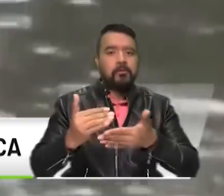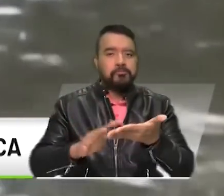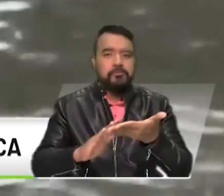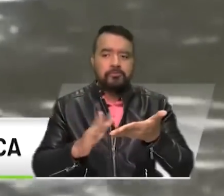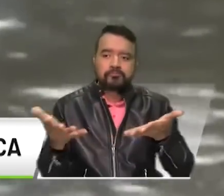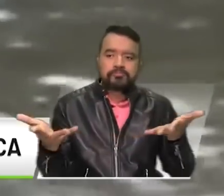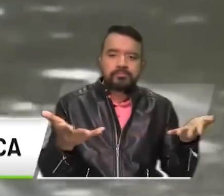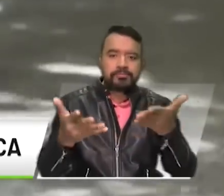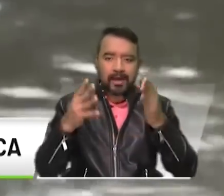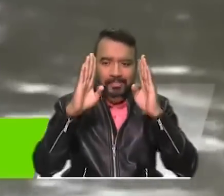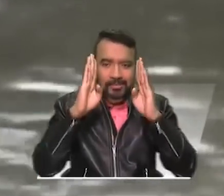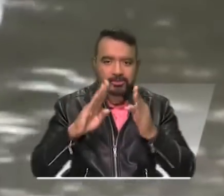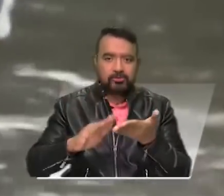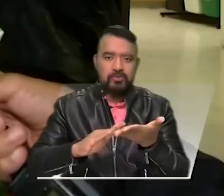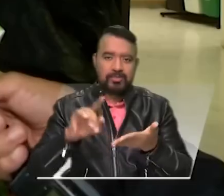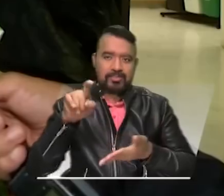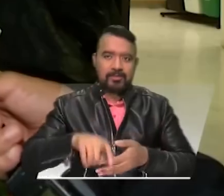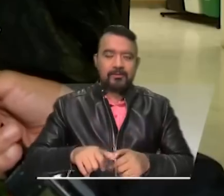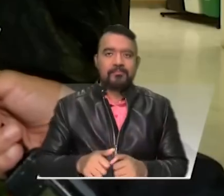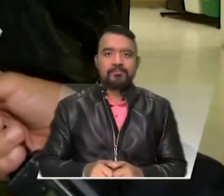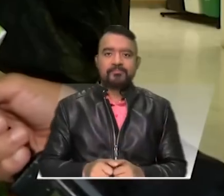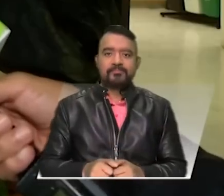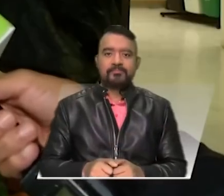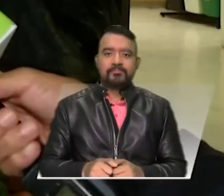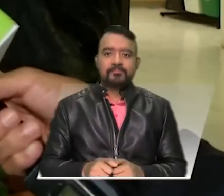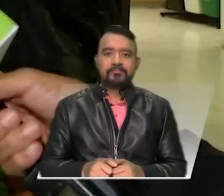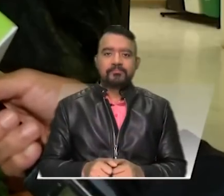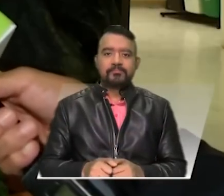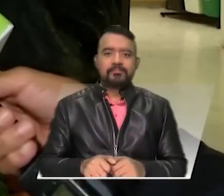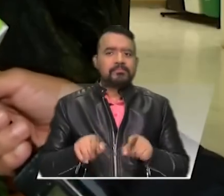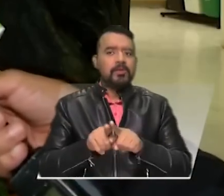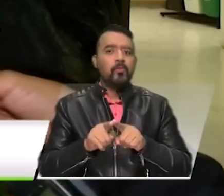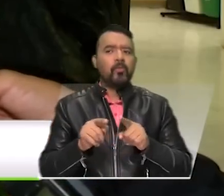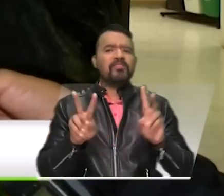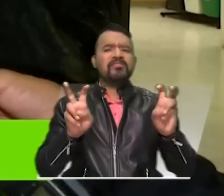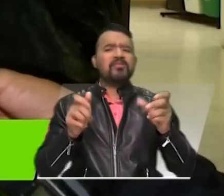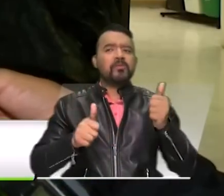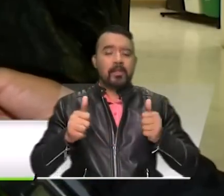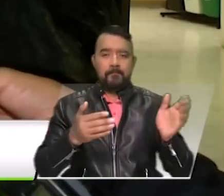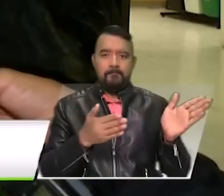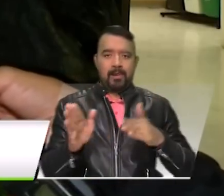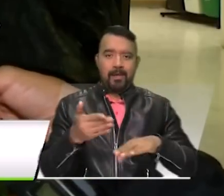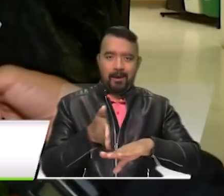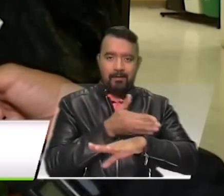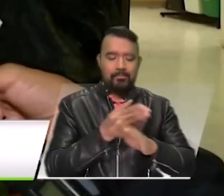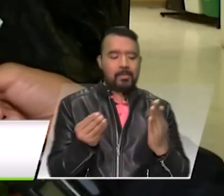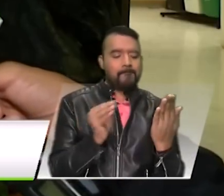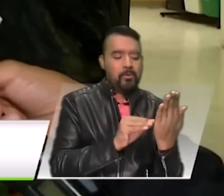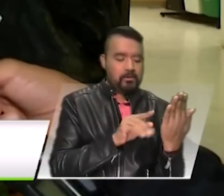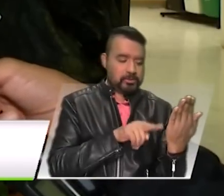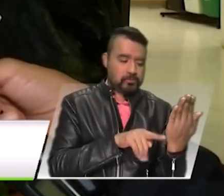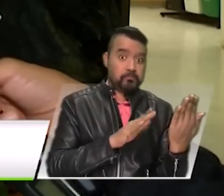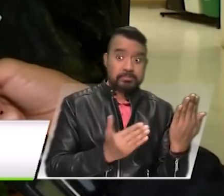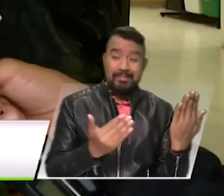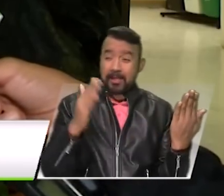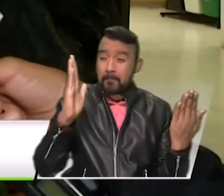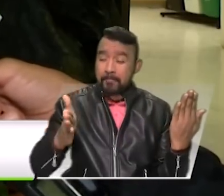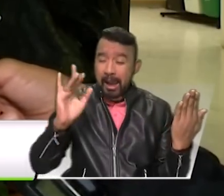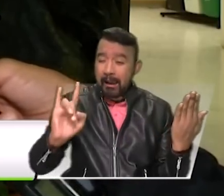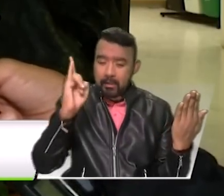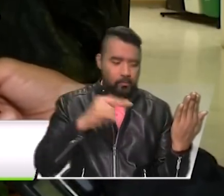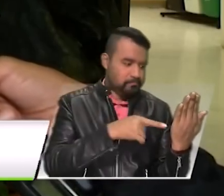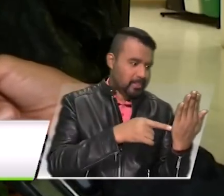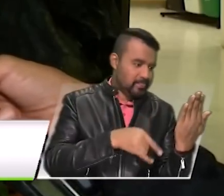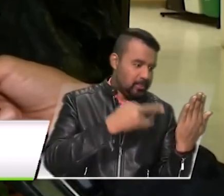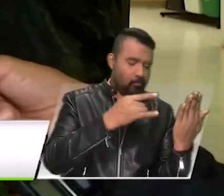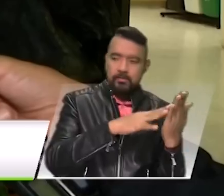es contar con un plan que podríamos Llamar de choque en donde hemos priorizado estrategias como que la